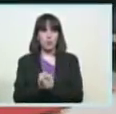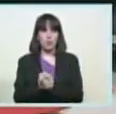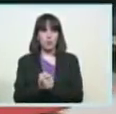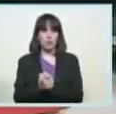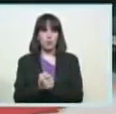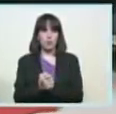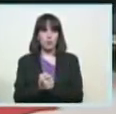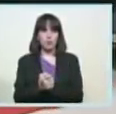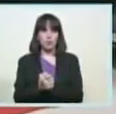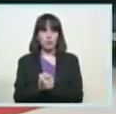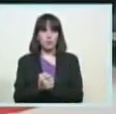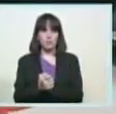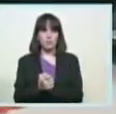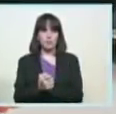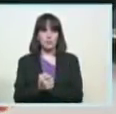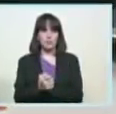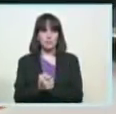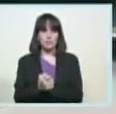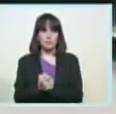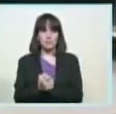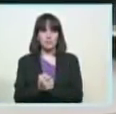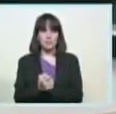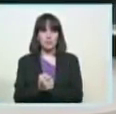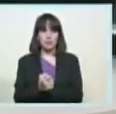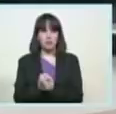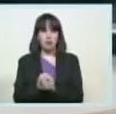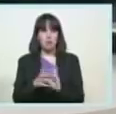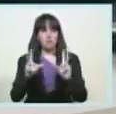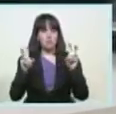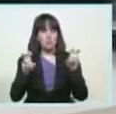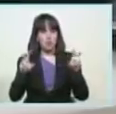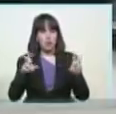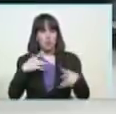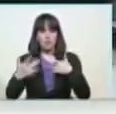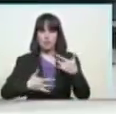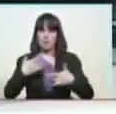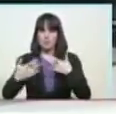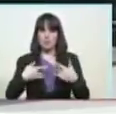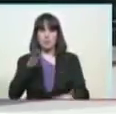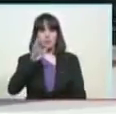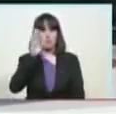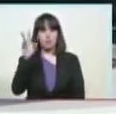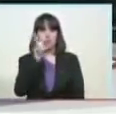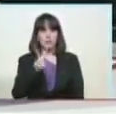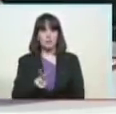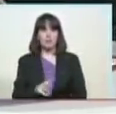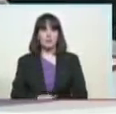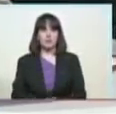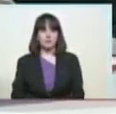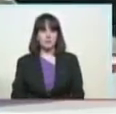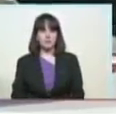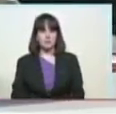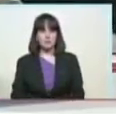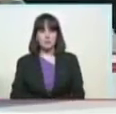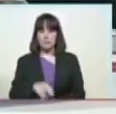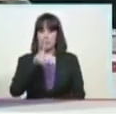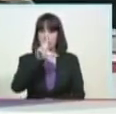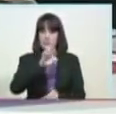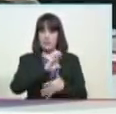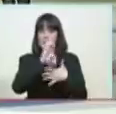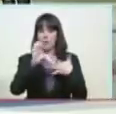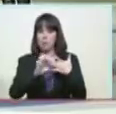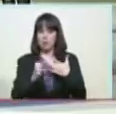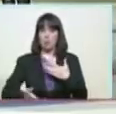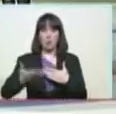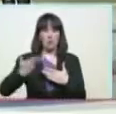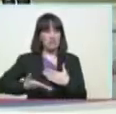con las propuestas de recuperación de activación de futuro para venezuela y hay un tercer elemento que siempre hay